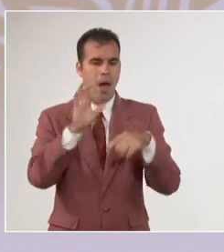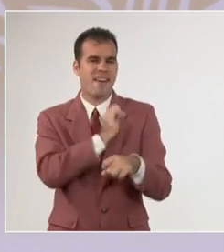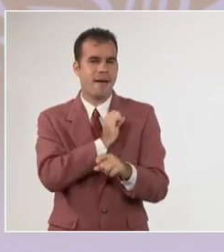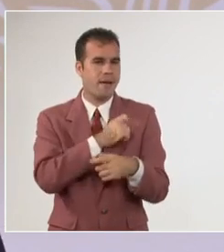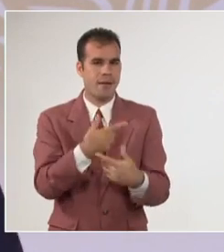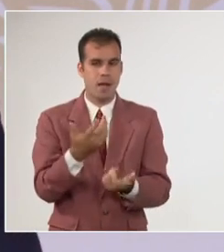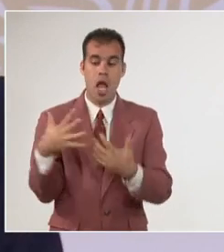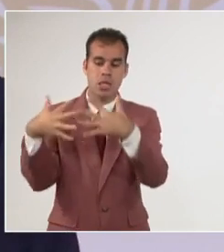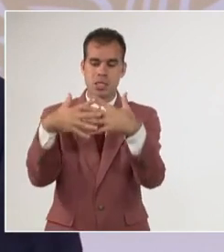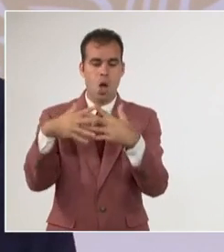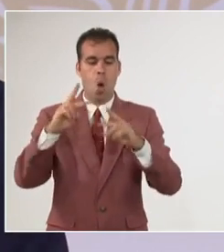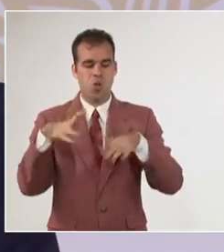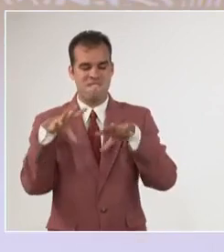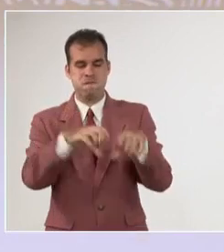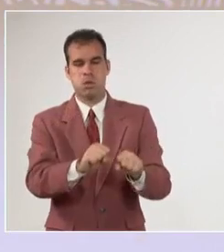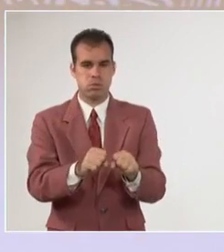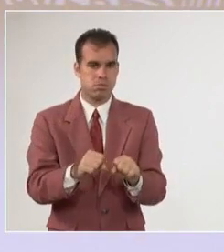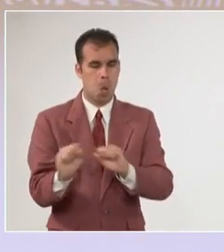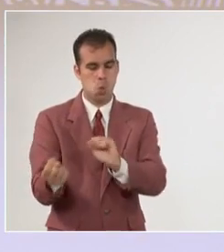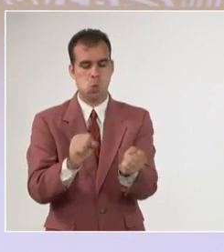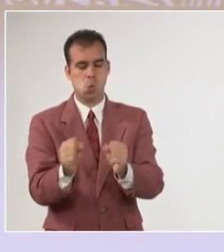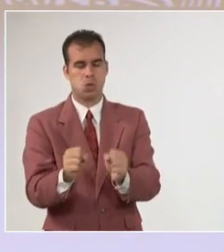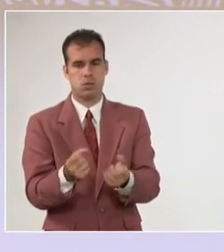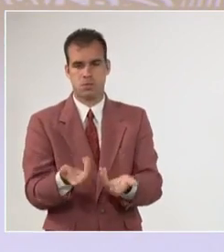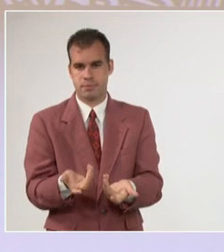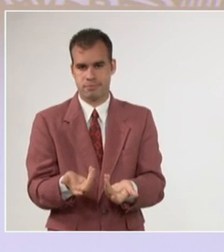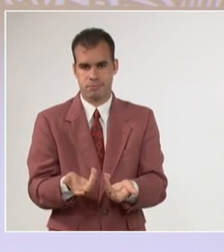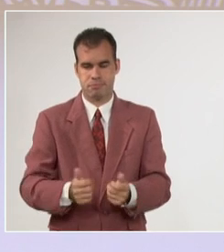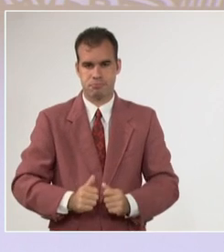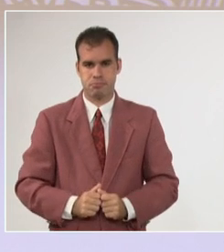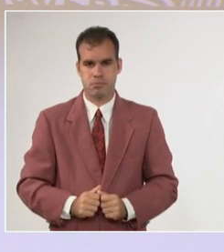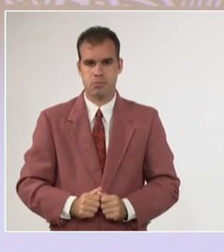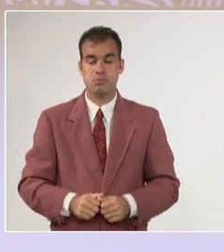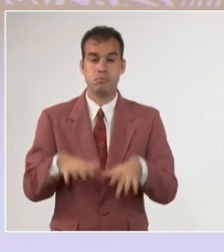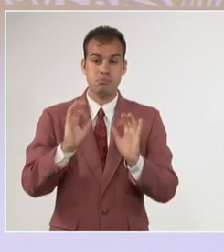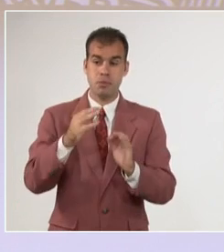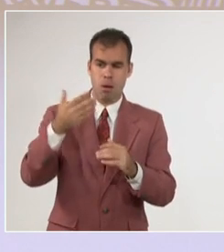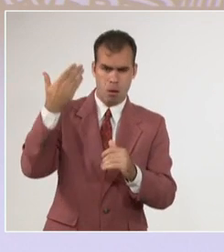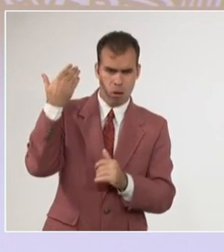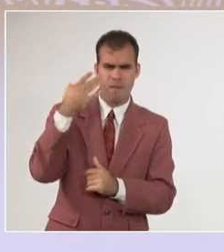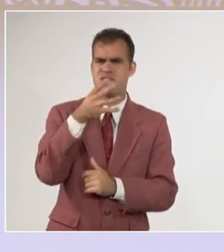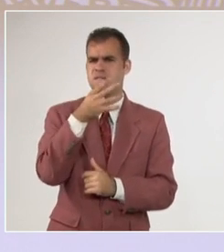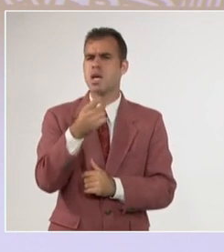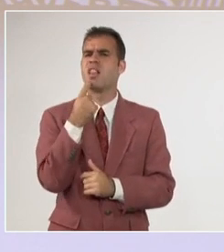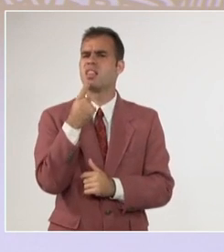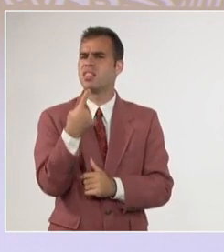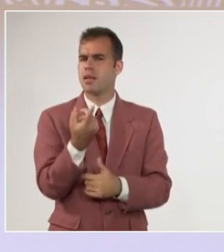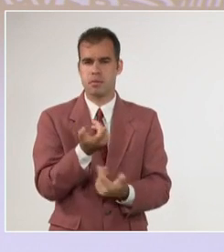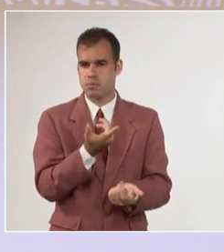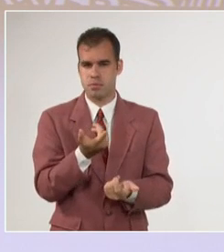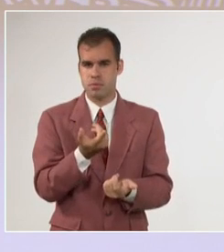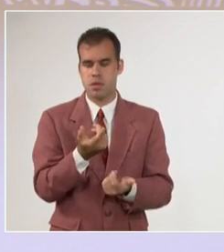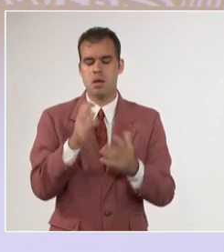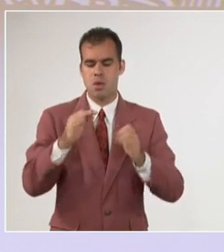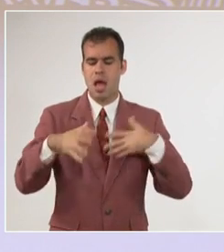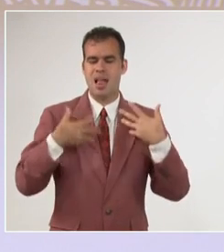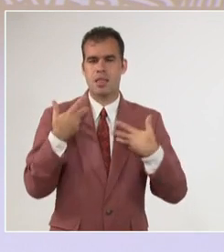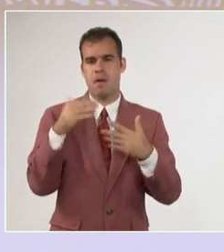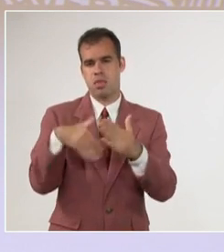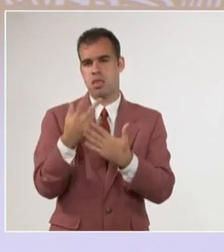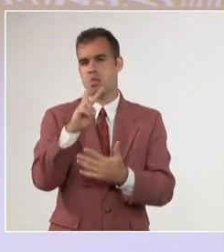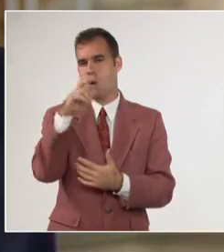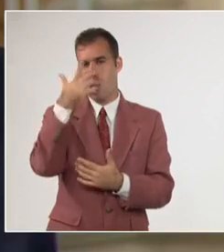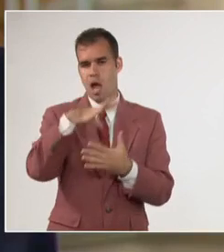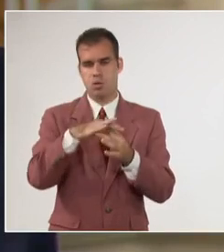que nos intentan imponer. Como expresara Fidel en un acto de amistad cubano-mexicana celebrada el 2 de agosto